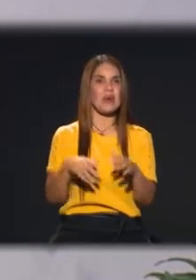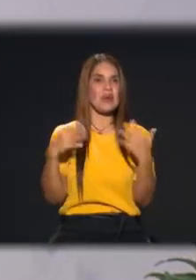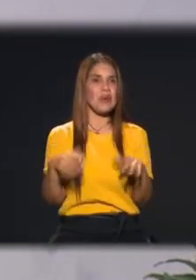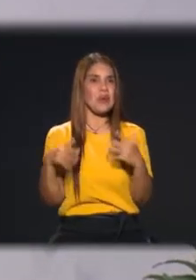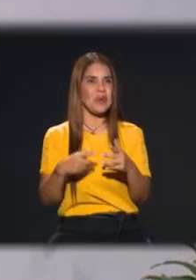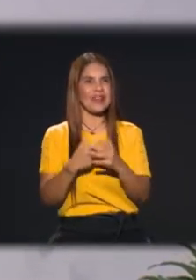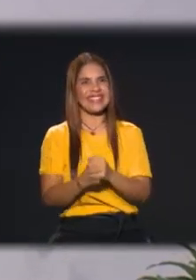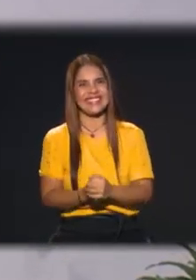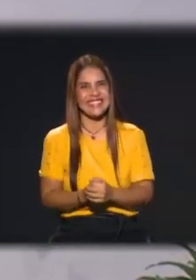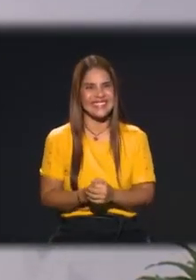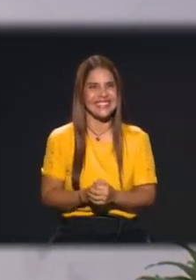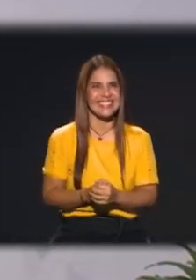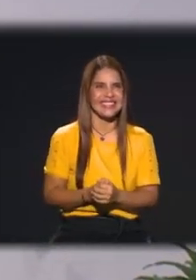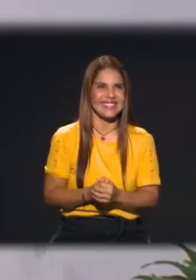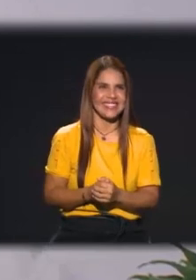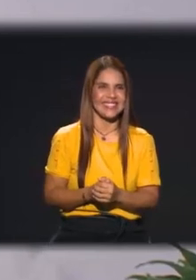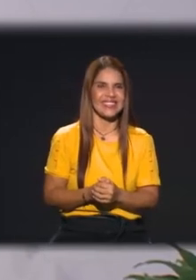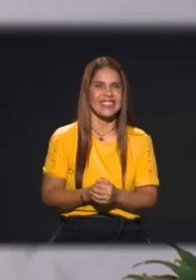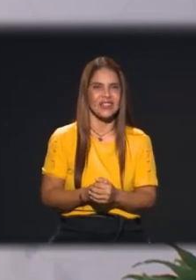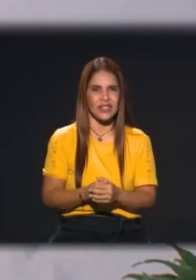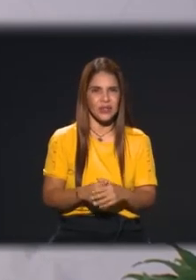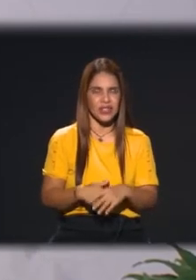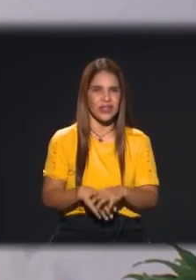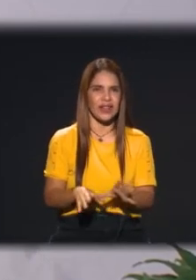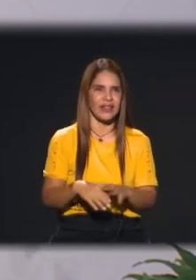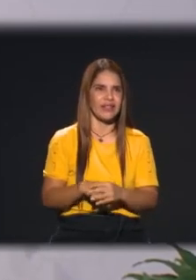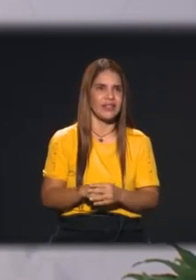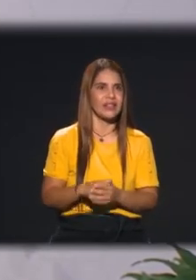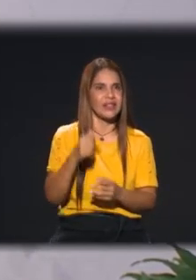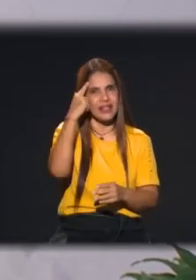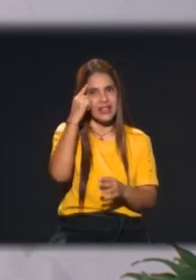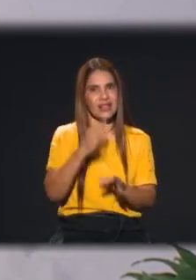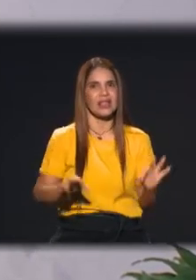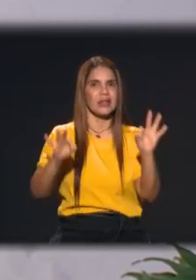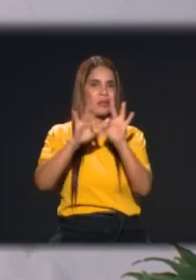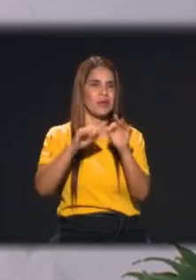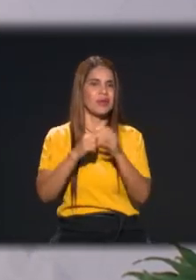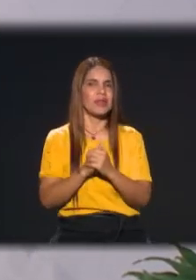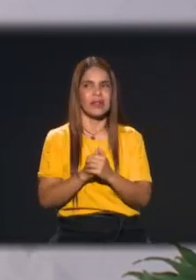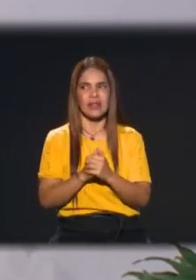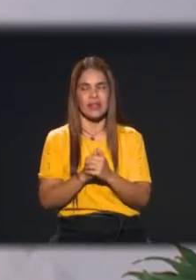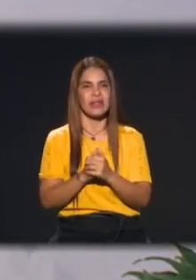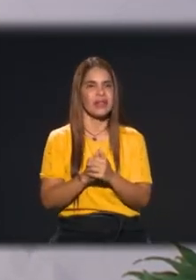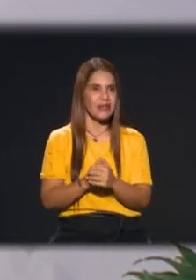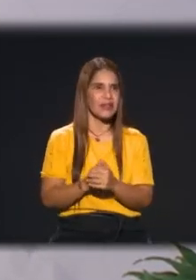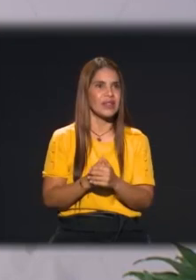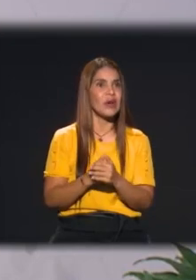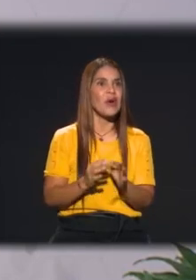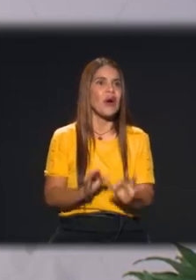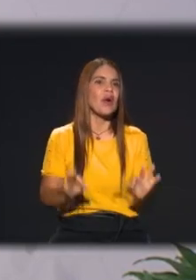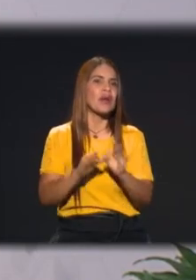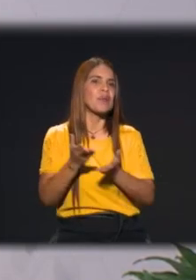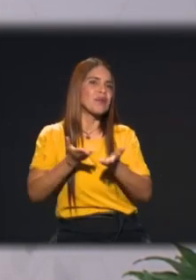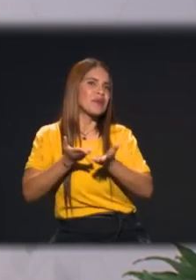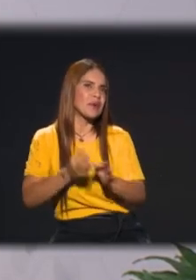muy agradable que estén acá, que tienen más, ¿sí? Pero no los aparentan, no aparentan pues el tiempo dedicado a la niñez y a la juventud de esta